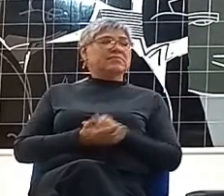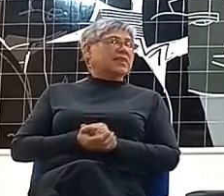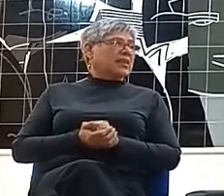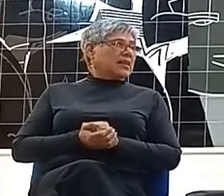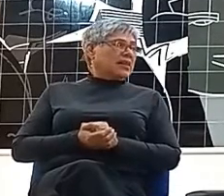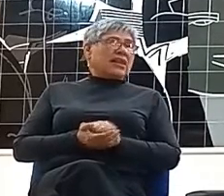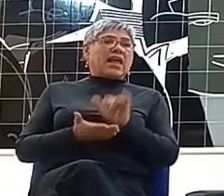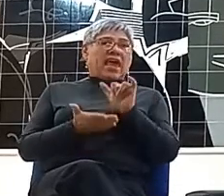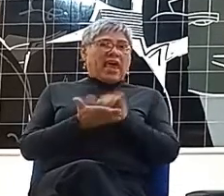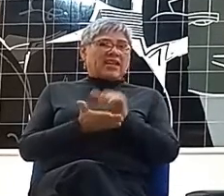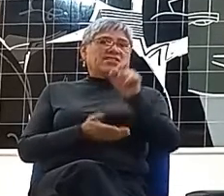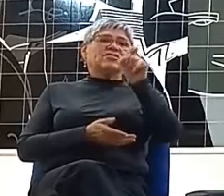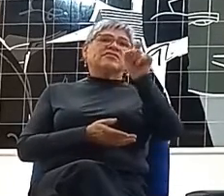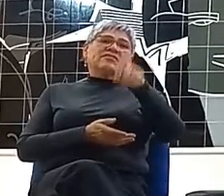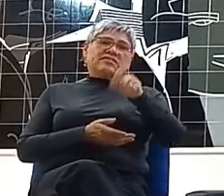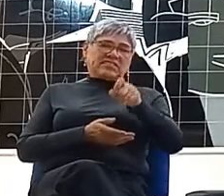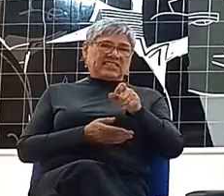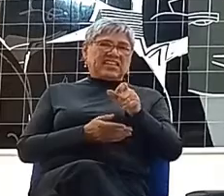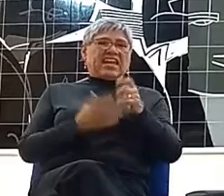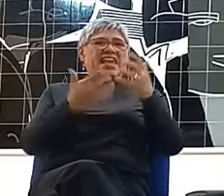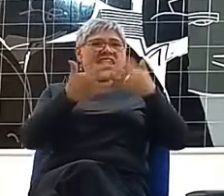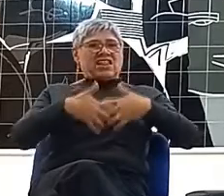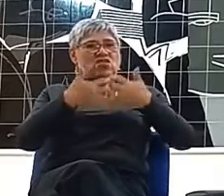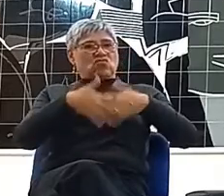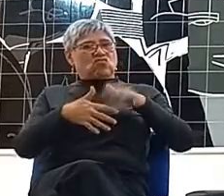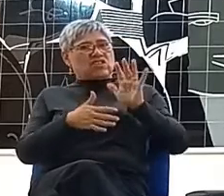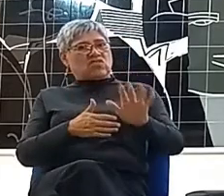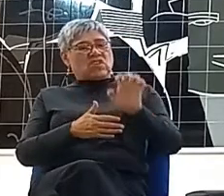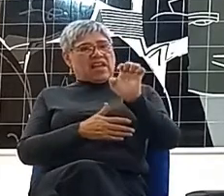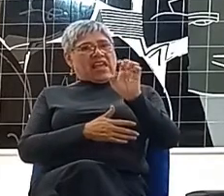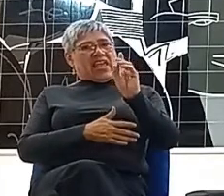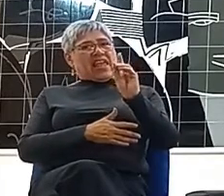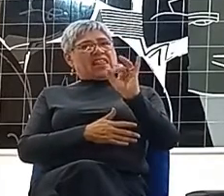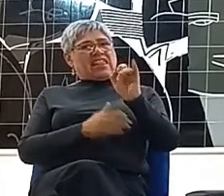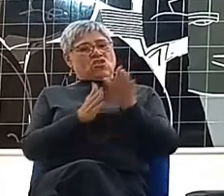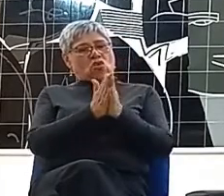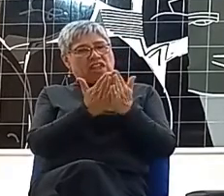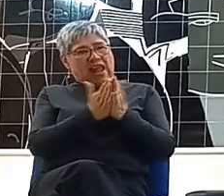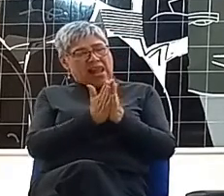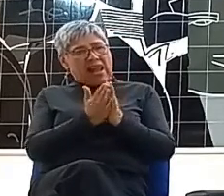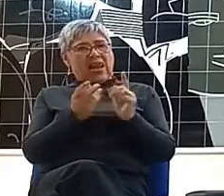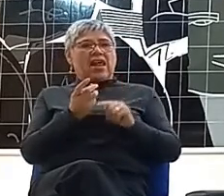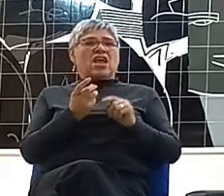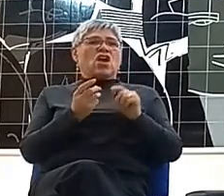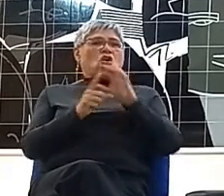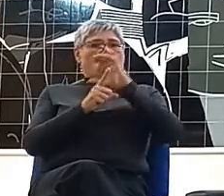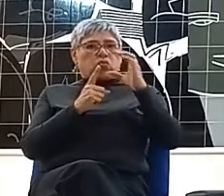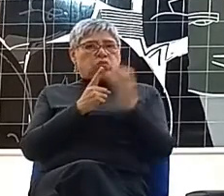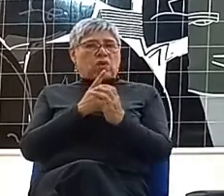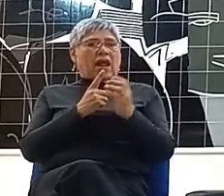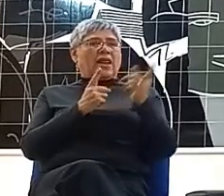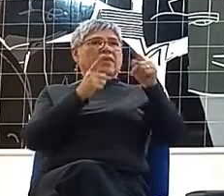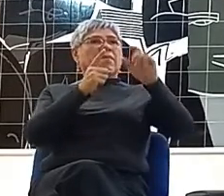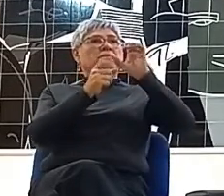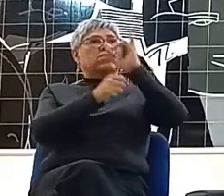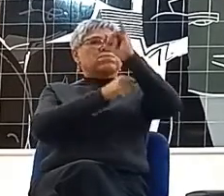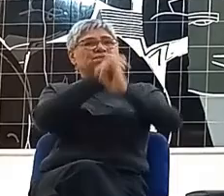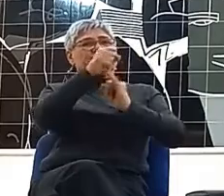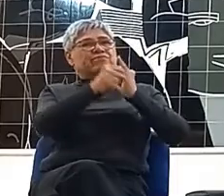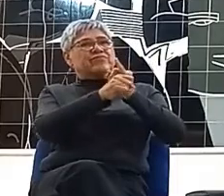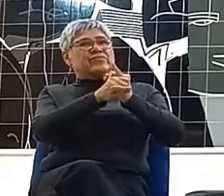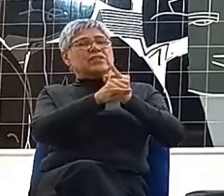creo que requiere una industria editorial, una industria cultural y una institucionalidad que